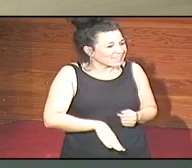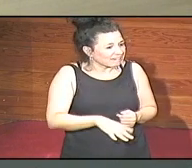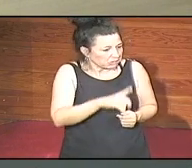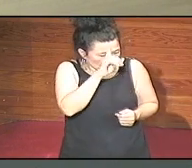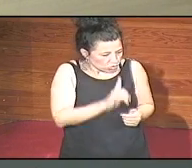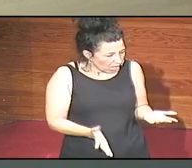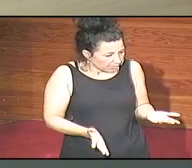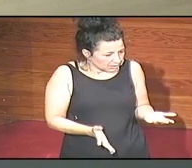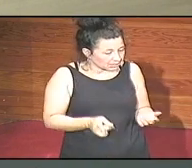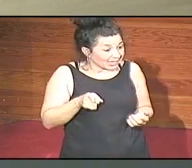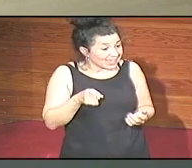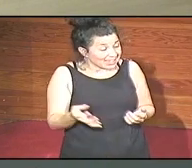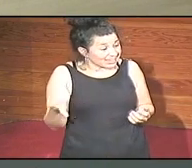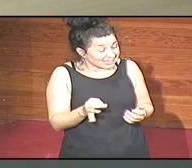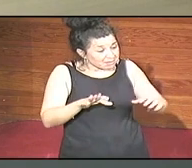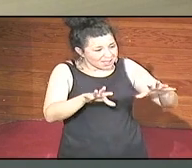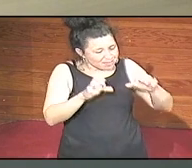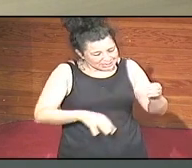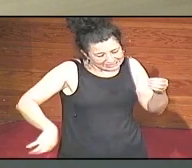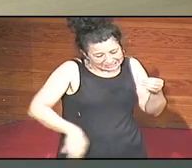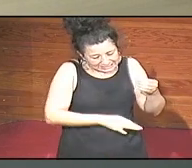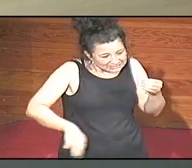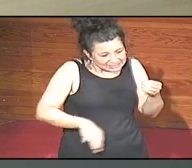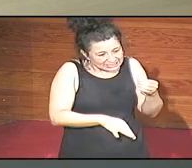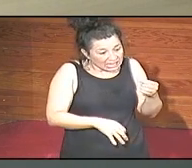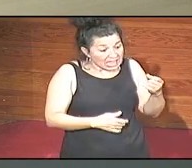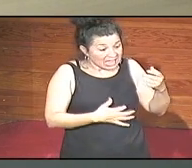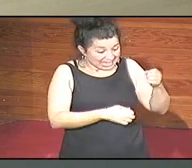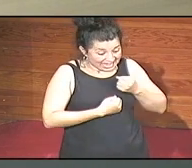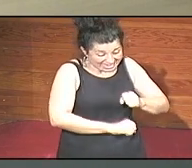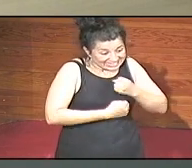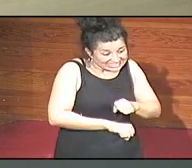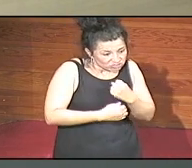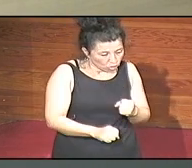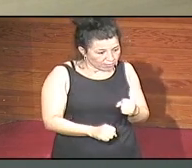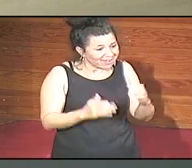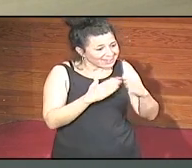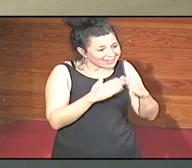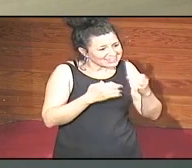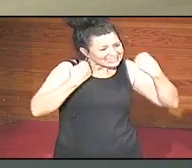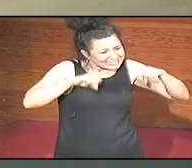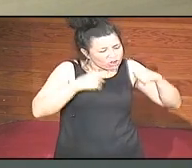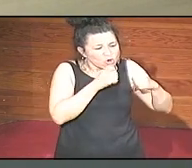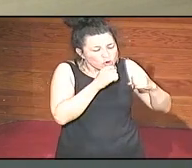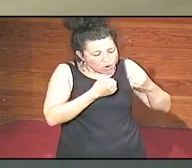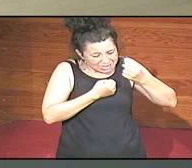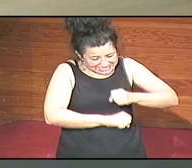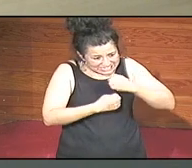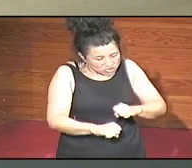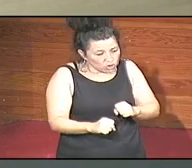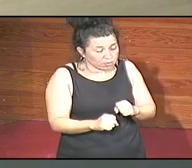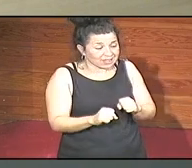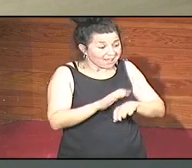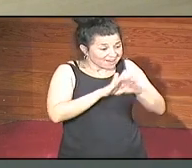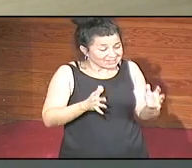tuvo que aprender a tocar el violonchelo con una escoba practicaba en casa con una escoba cuando consiguió que